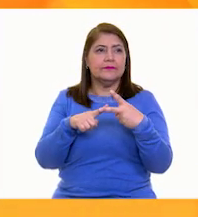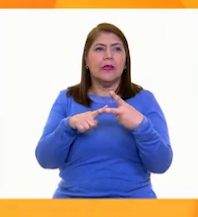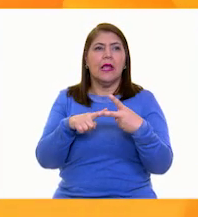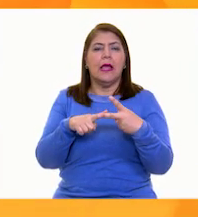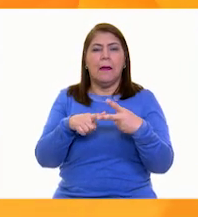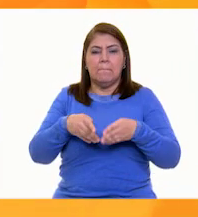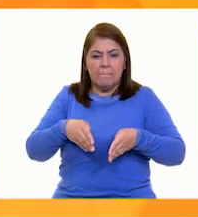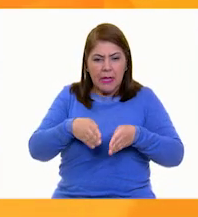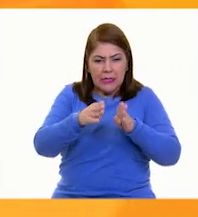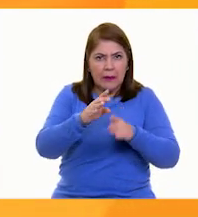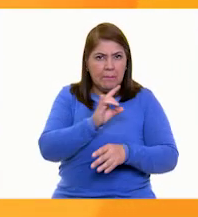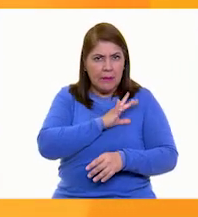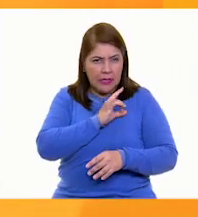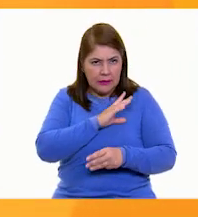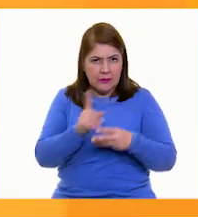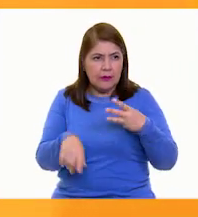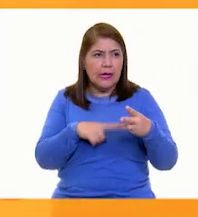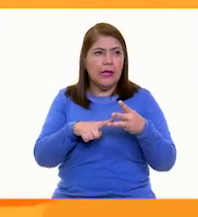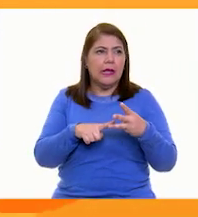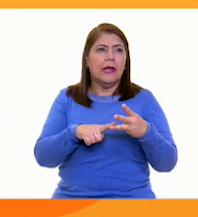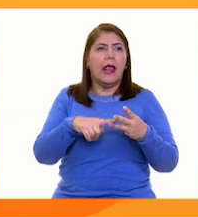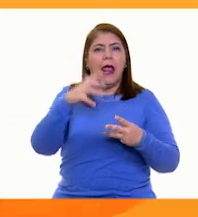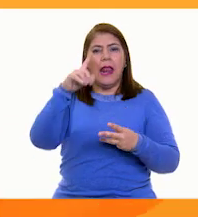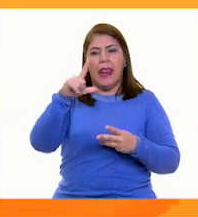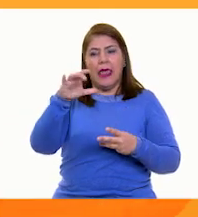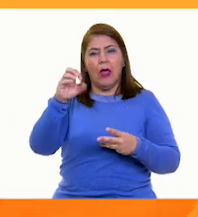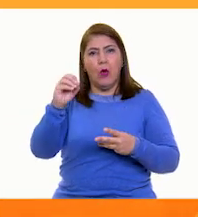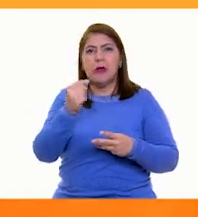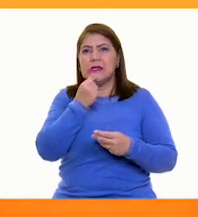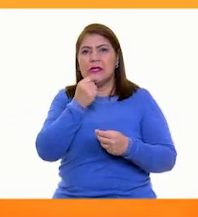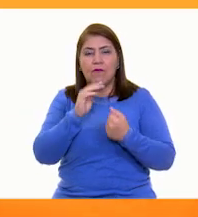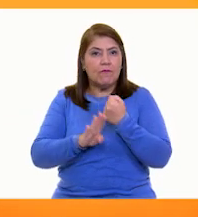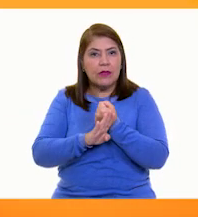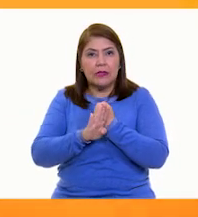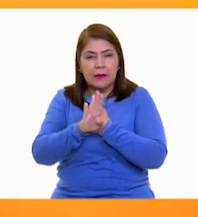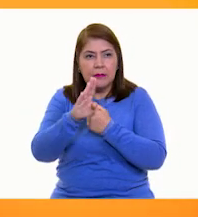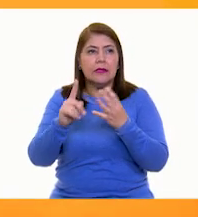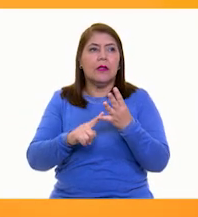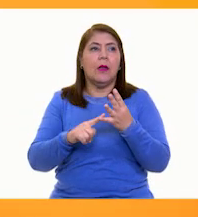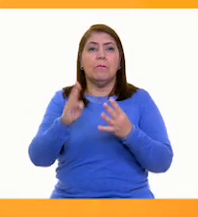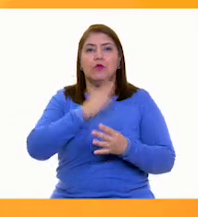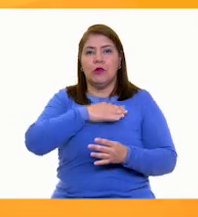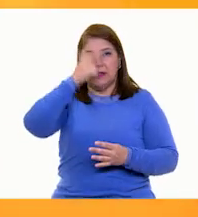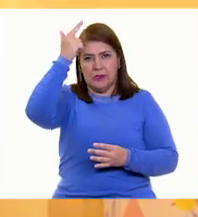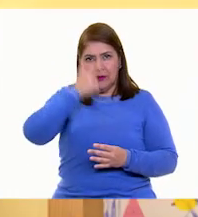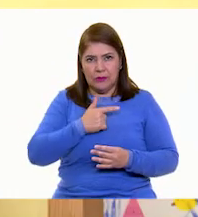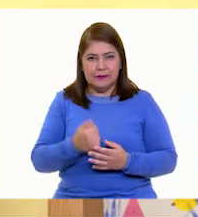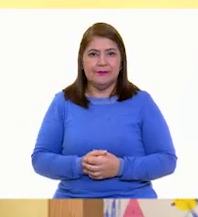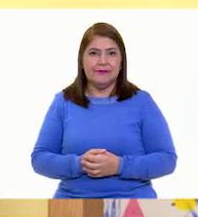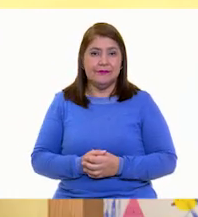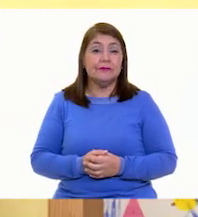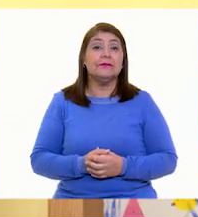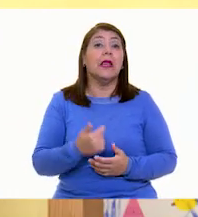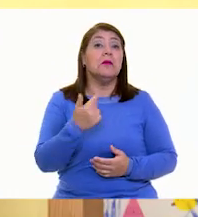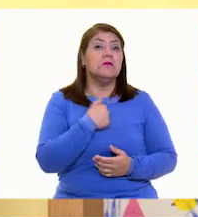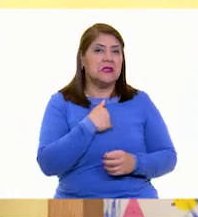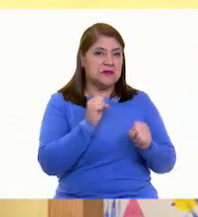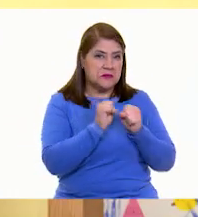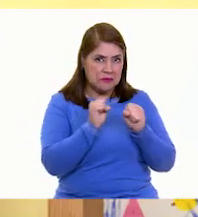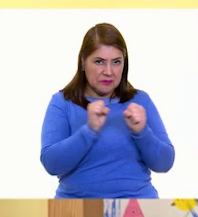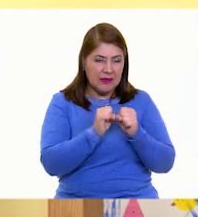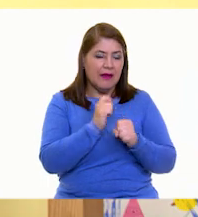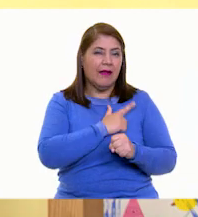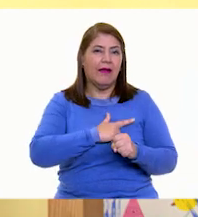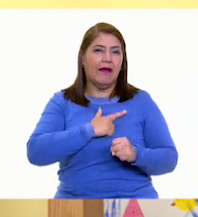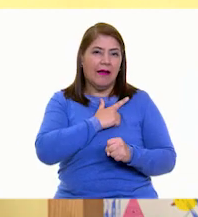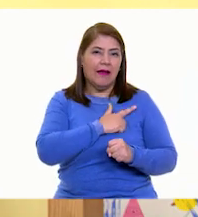del pasillo, Leo, el niño fantasma, Buenas noches. A mi sobrino le encanta el cuento